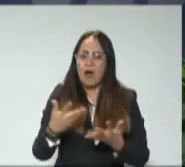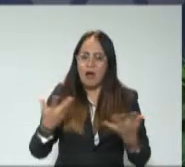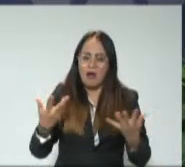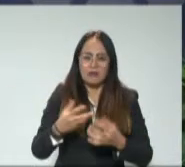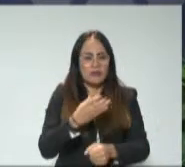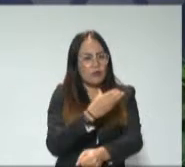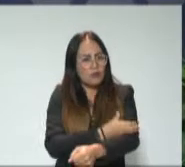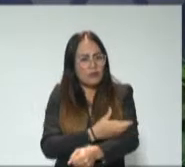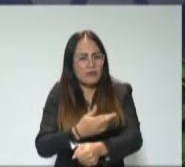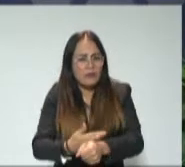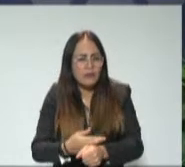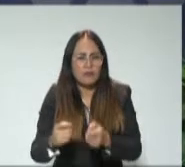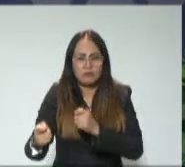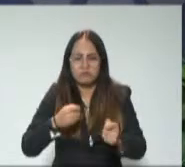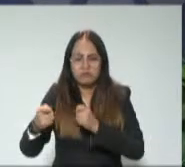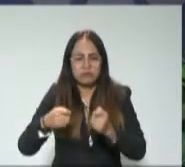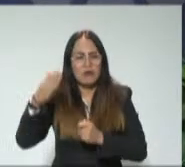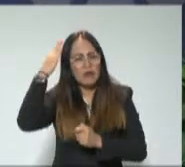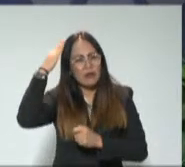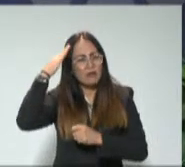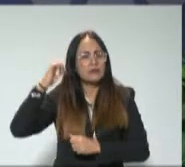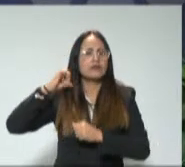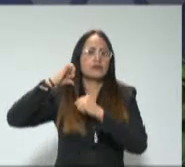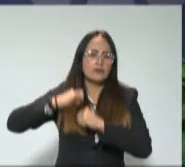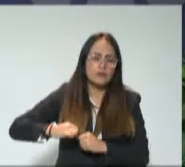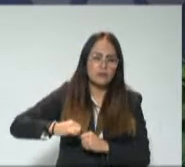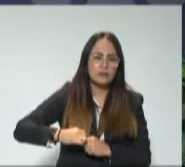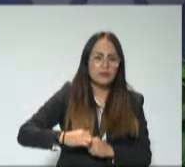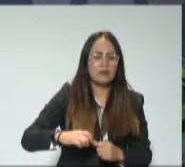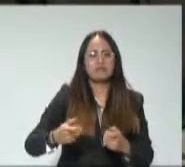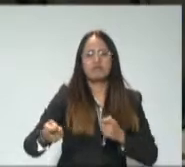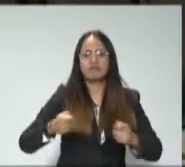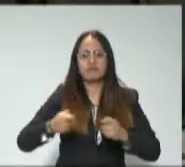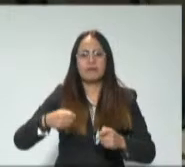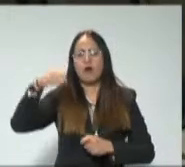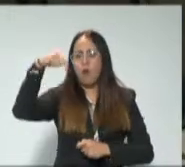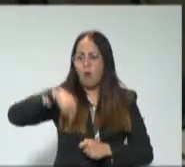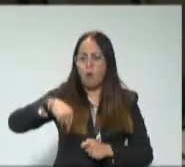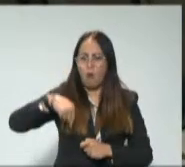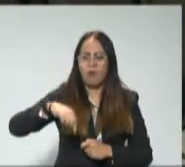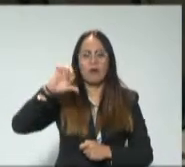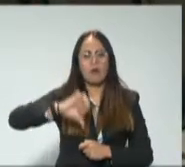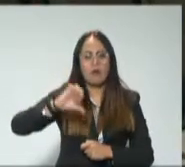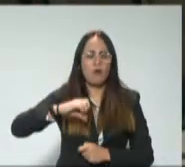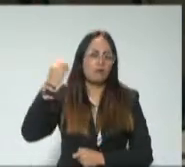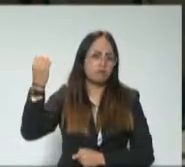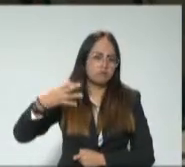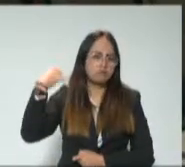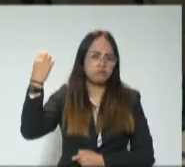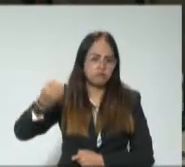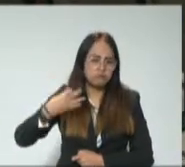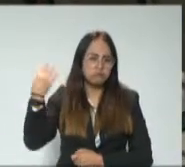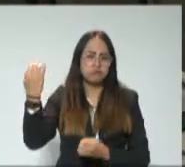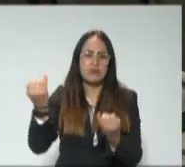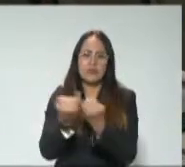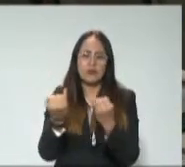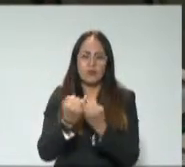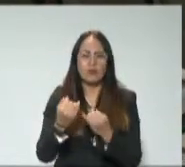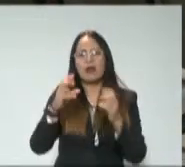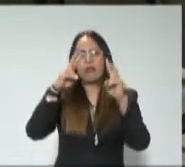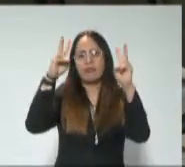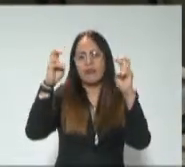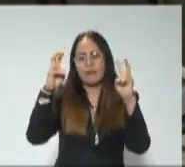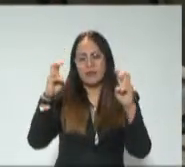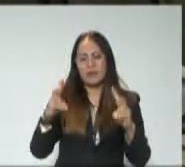coordinación y su liderazgo eh para este importantísimo evento además de evidentemente las temáticas